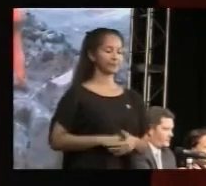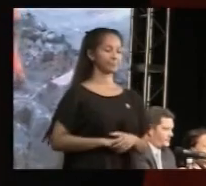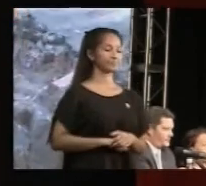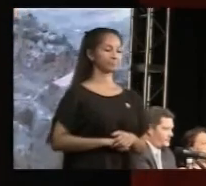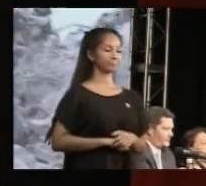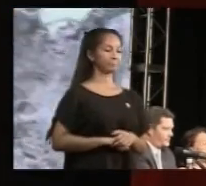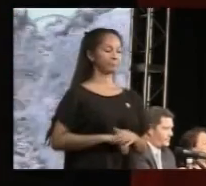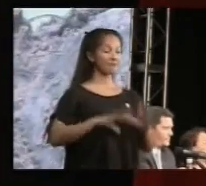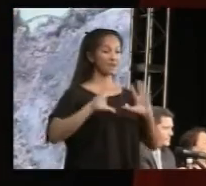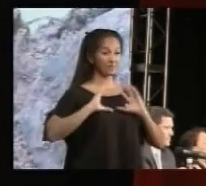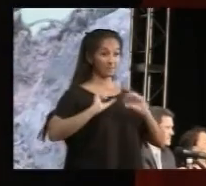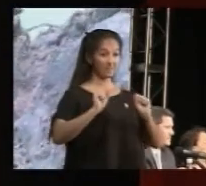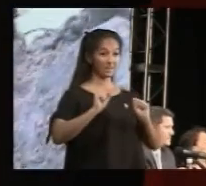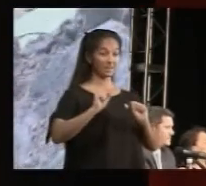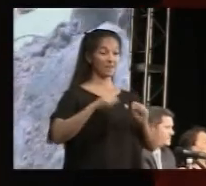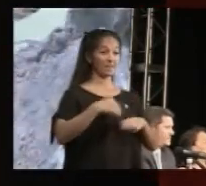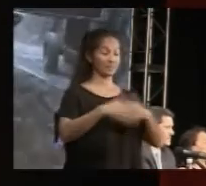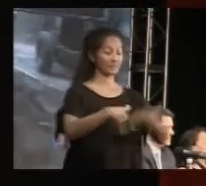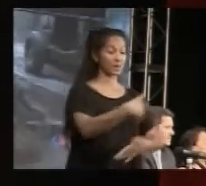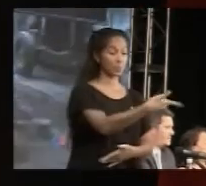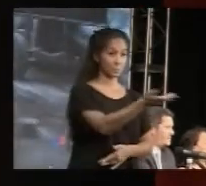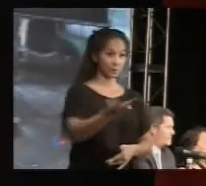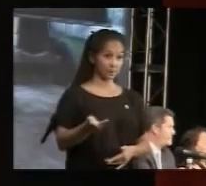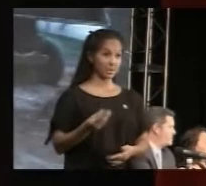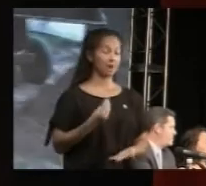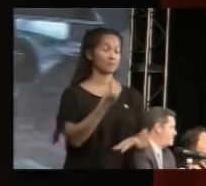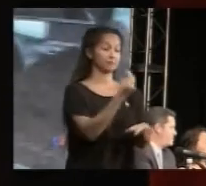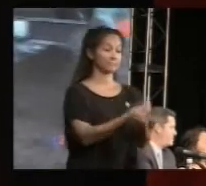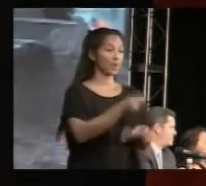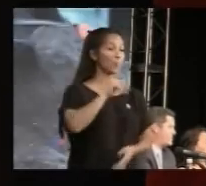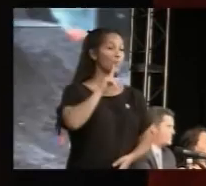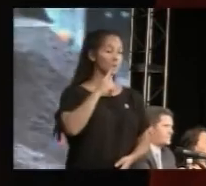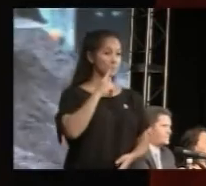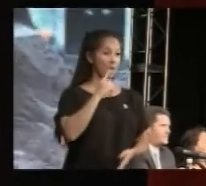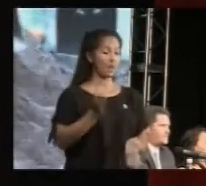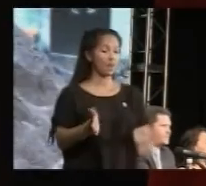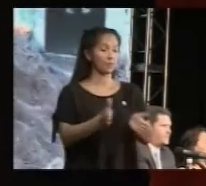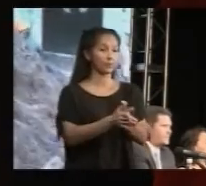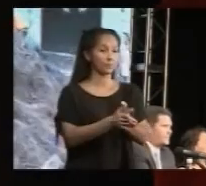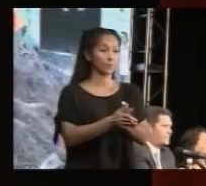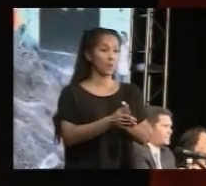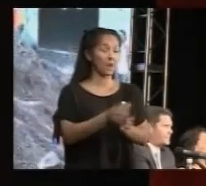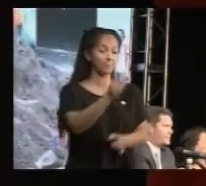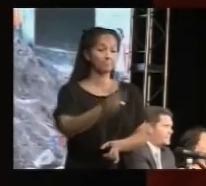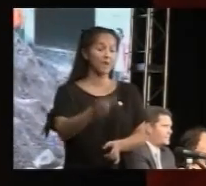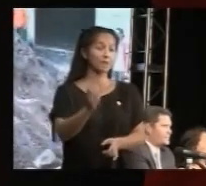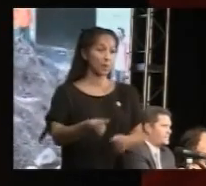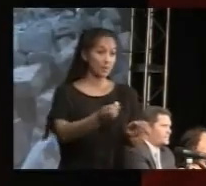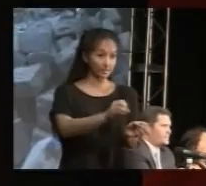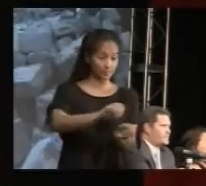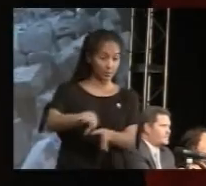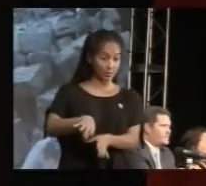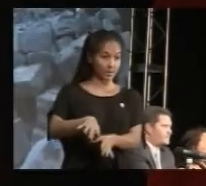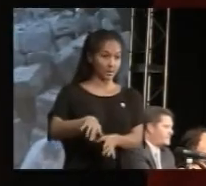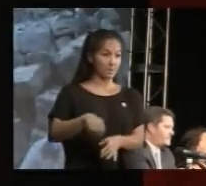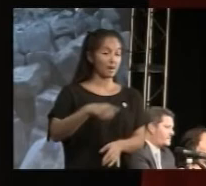La Secretaría de Desarrollo Social es testimonio de la presencia del Estado Municipal junto a los más desprotegidos. Preferimos en